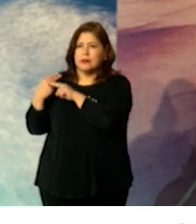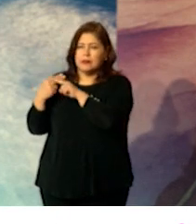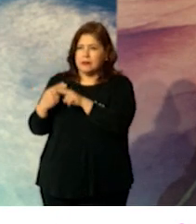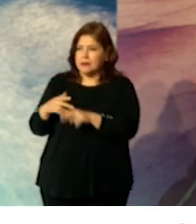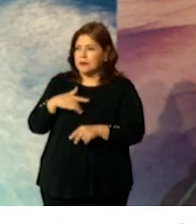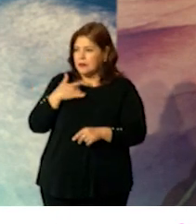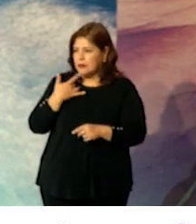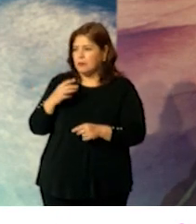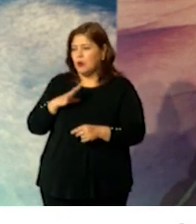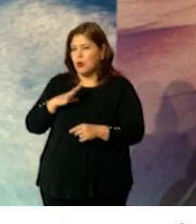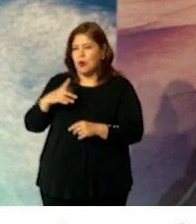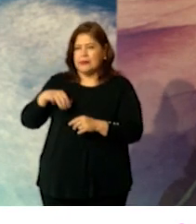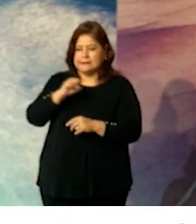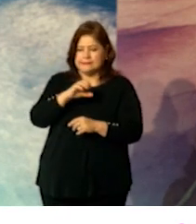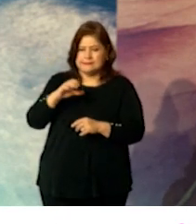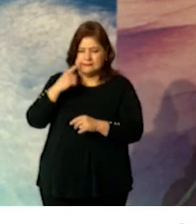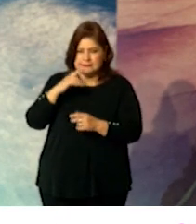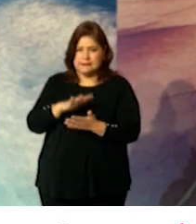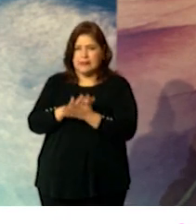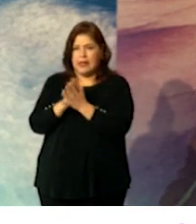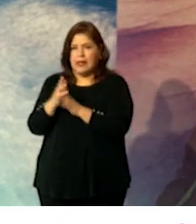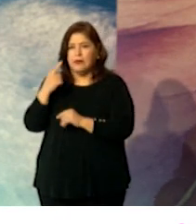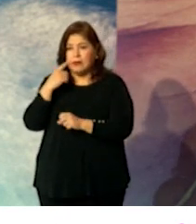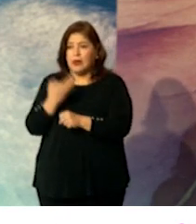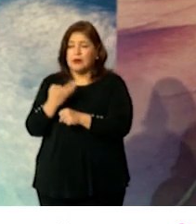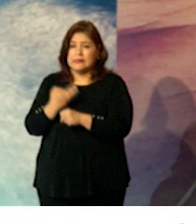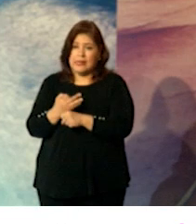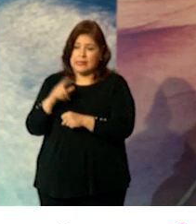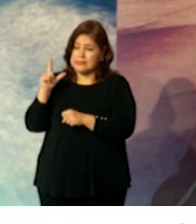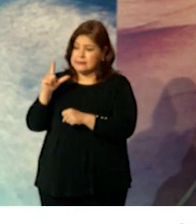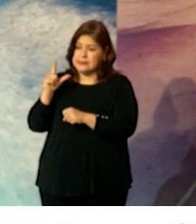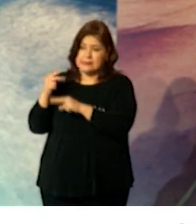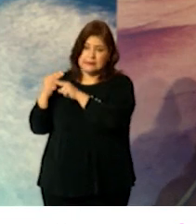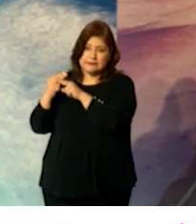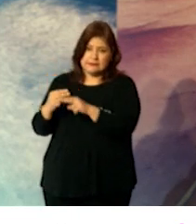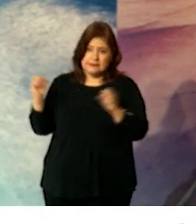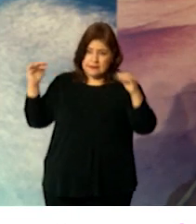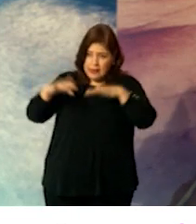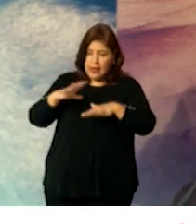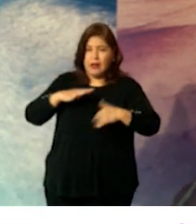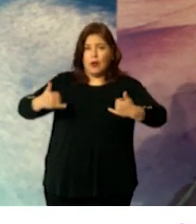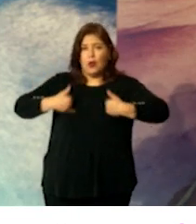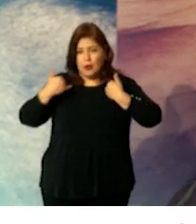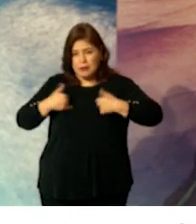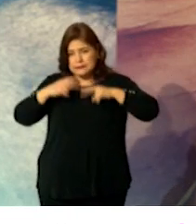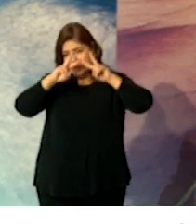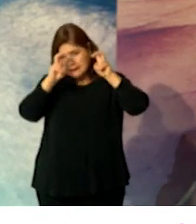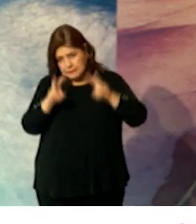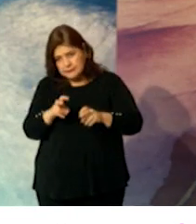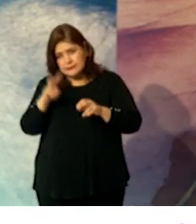encuentros iberoamericanos de sociedad civil, estamos en la versión número 17 y aquí hay jóvenes, hay temas